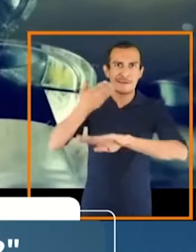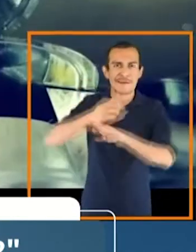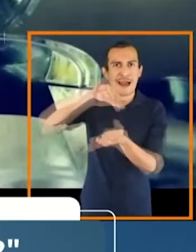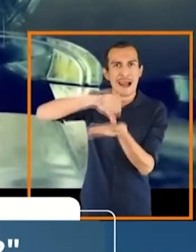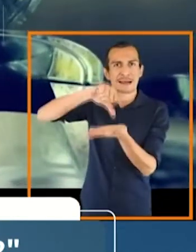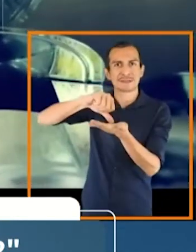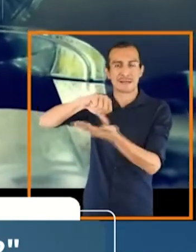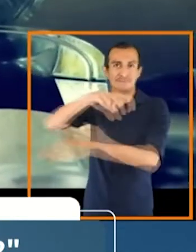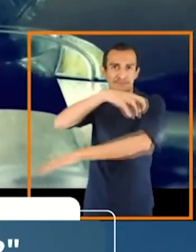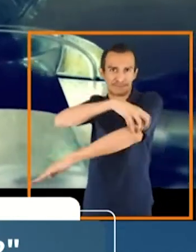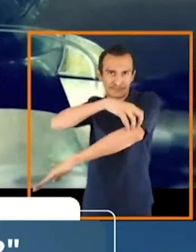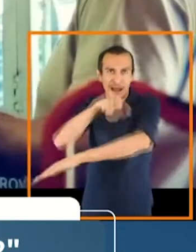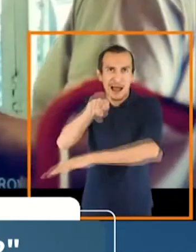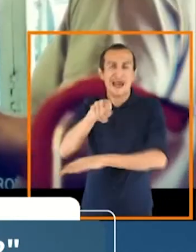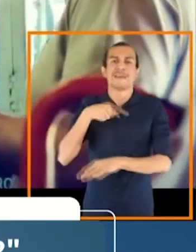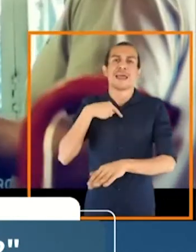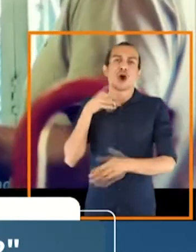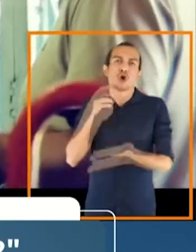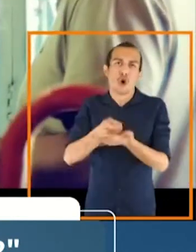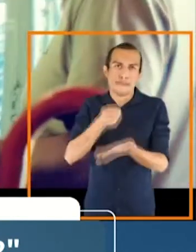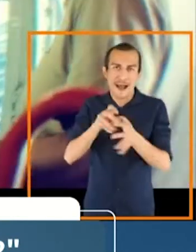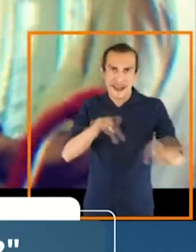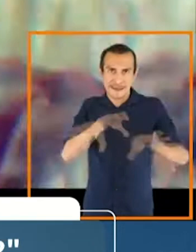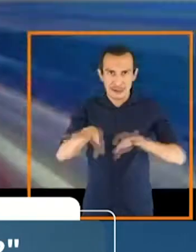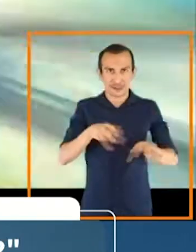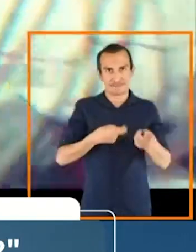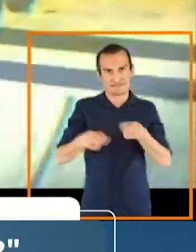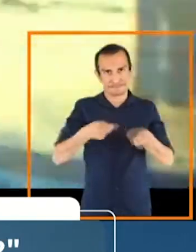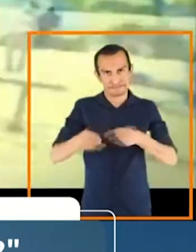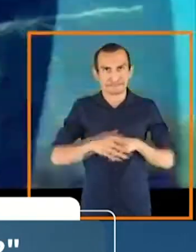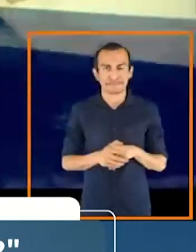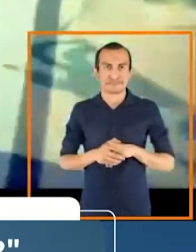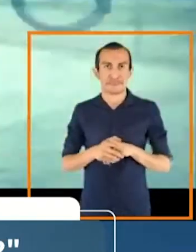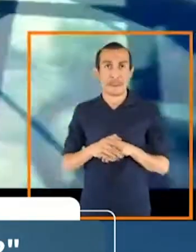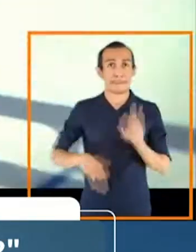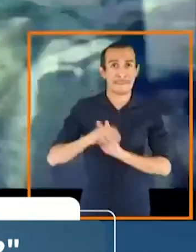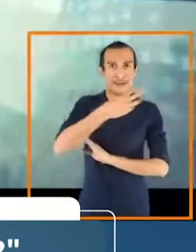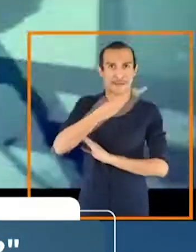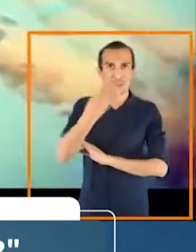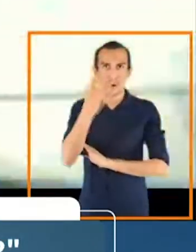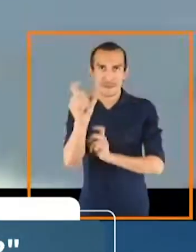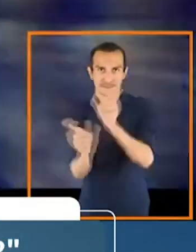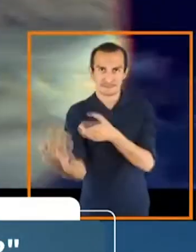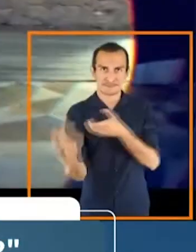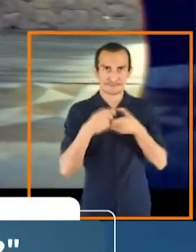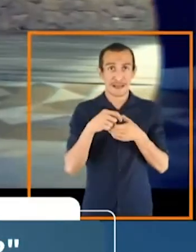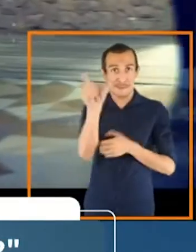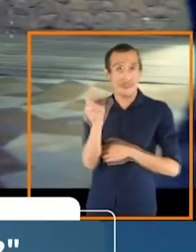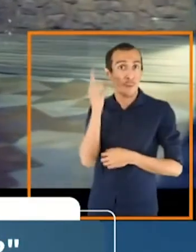Así es. Ya. ¿Y esa es el único requisito que se necesita para postular, Caterina?